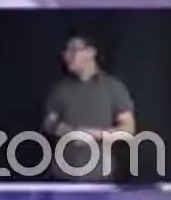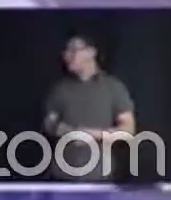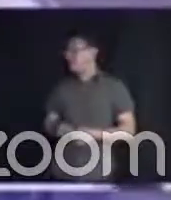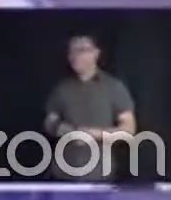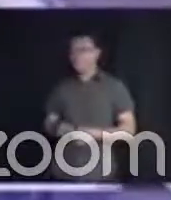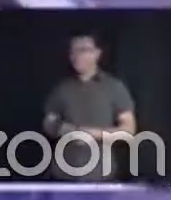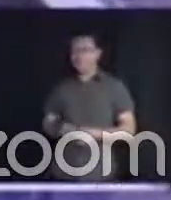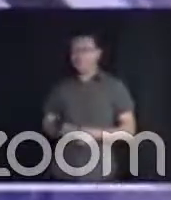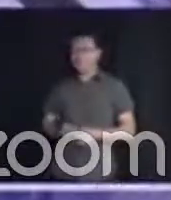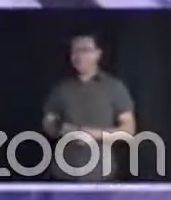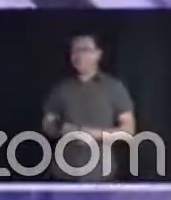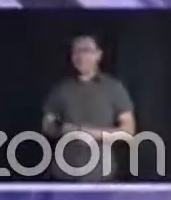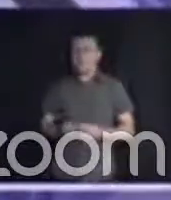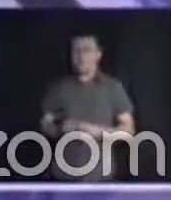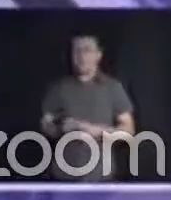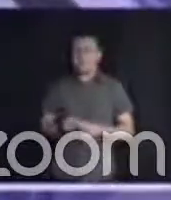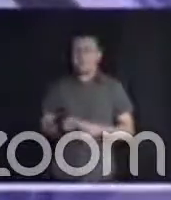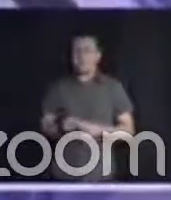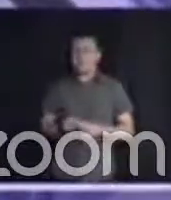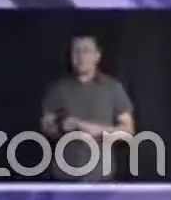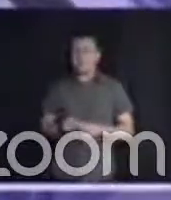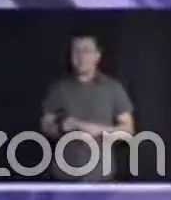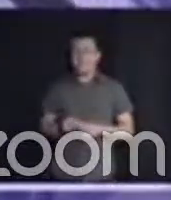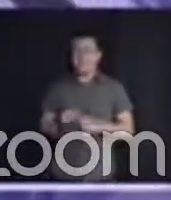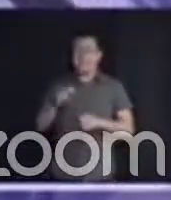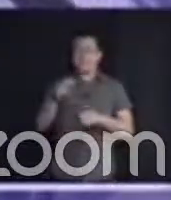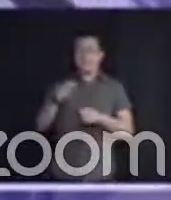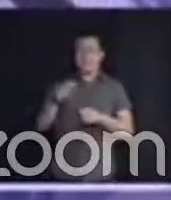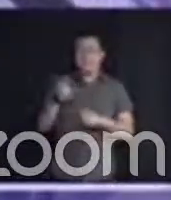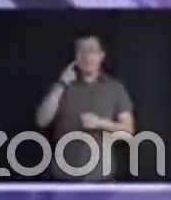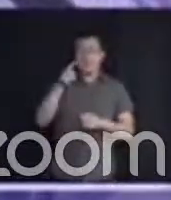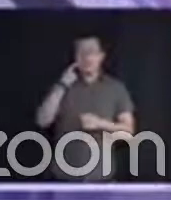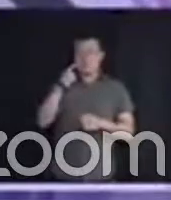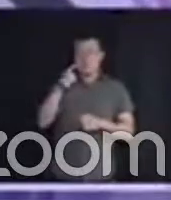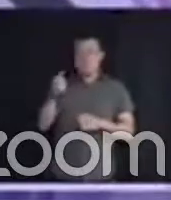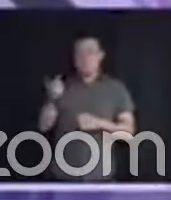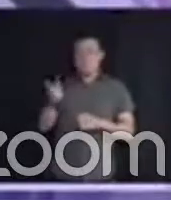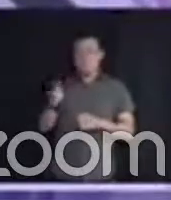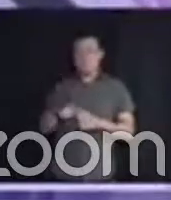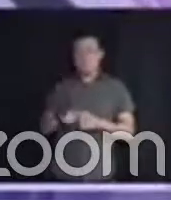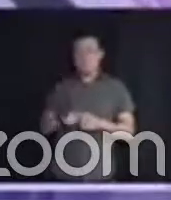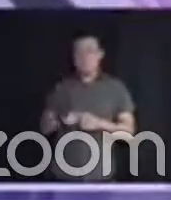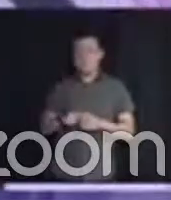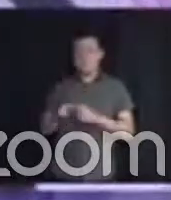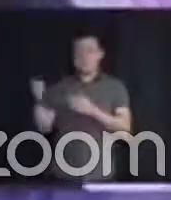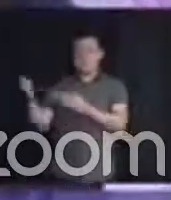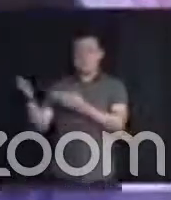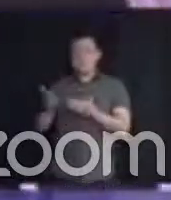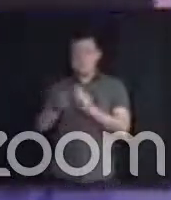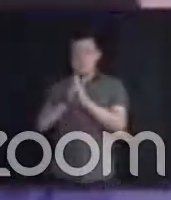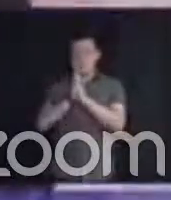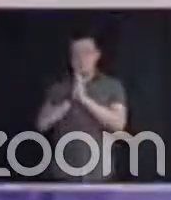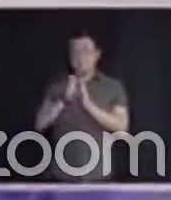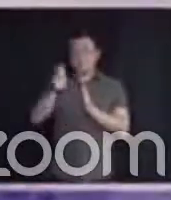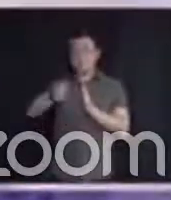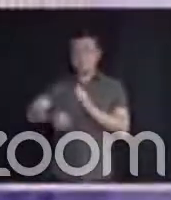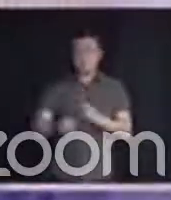Bien, ahora vamos con niveles, nuevos niveles Oro Elite de OmniLive USA. Adelante, por favor.